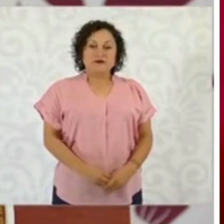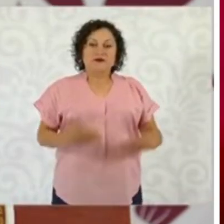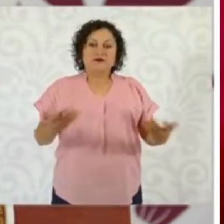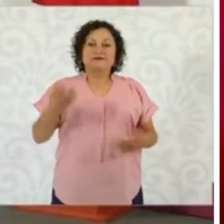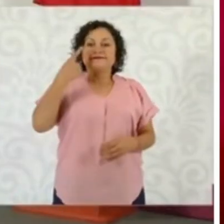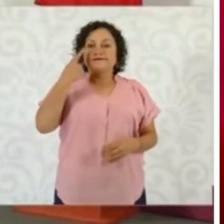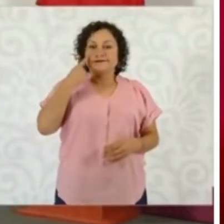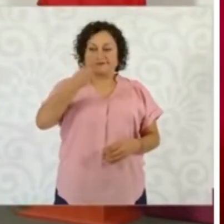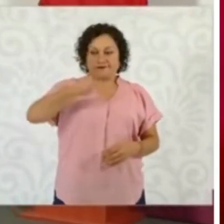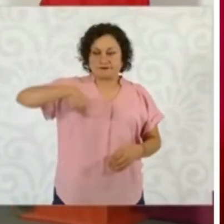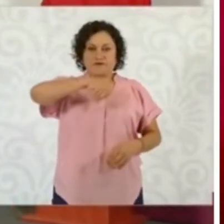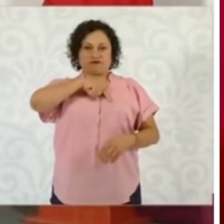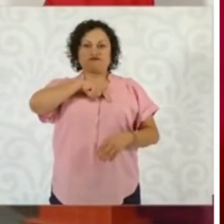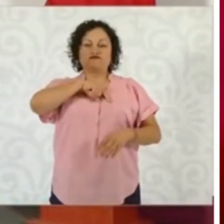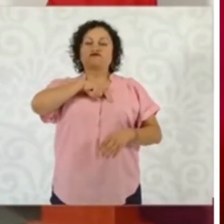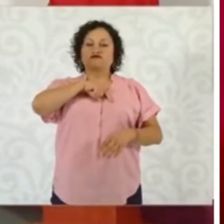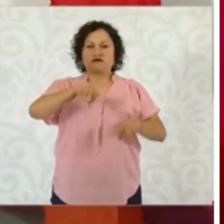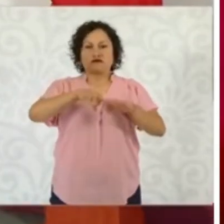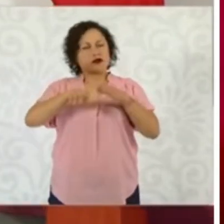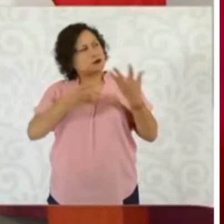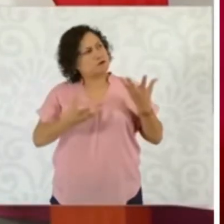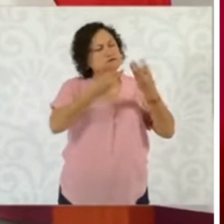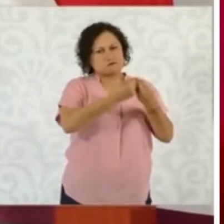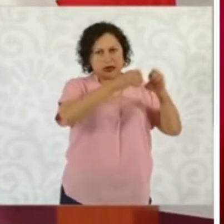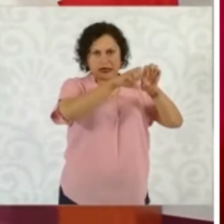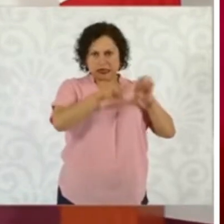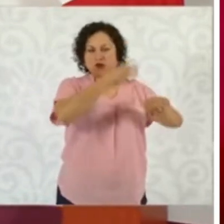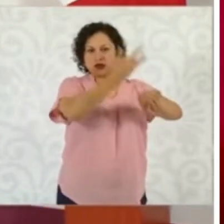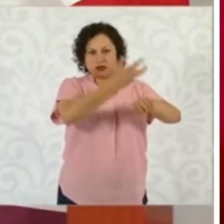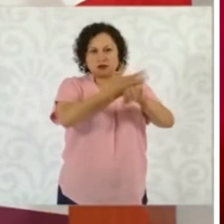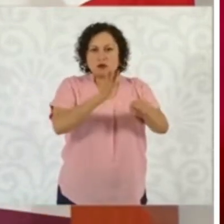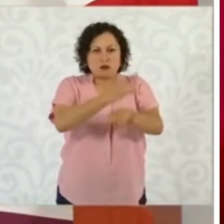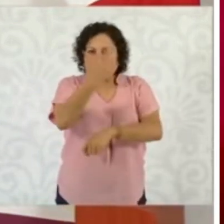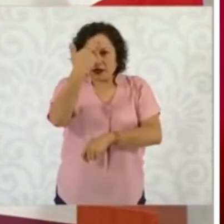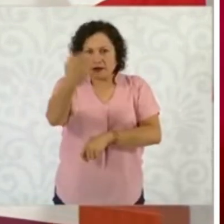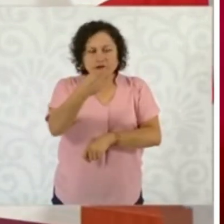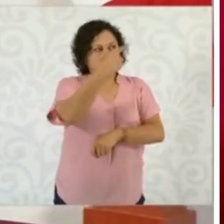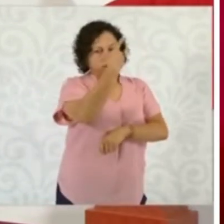colaboramos, nos coordinamos con Estados Unidos para la seguridad de ambos países.